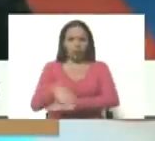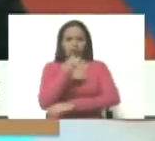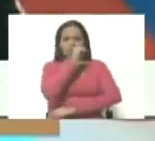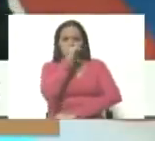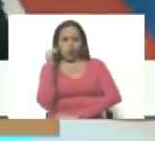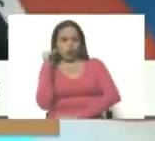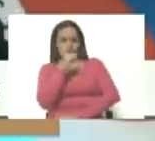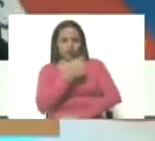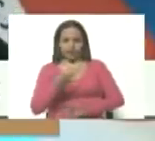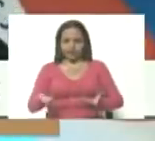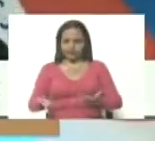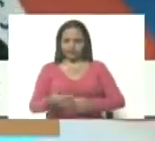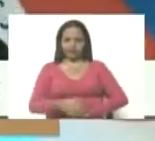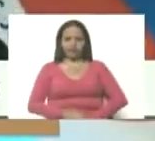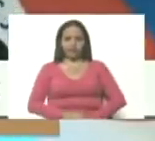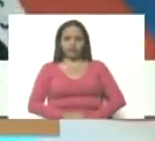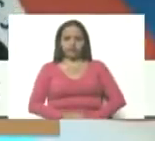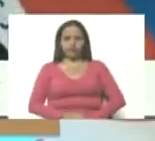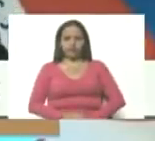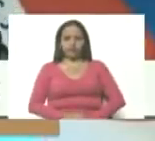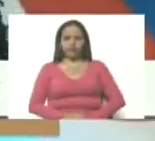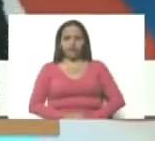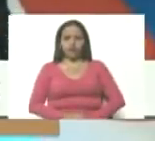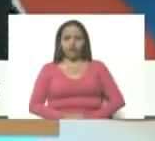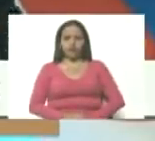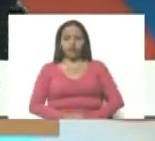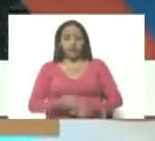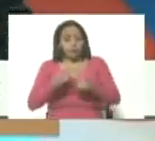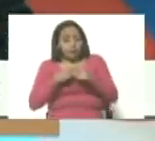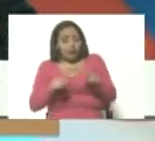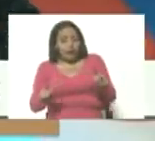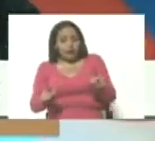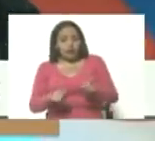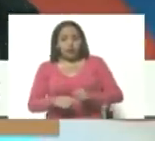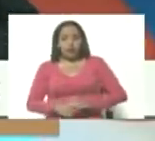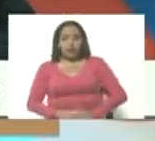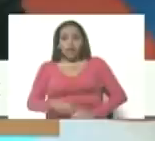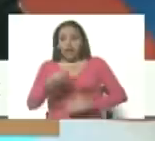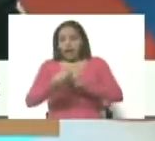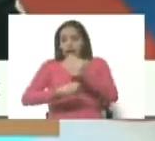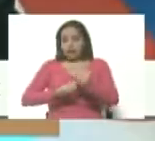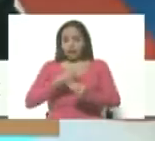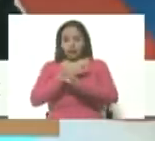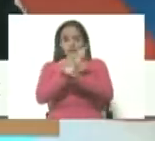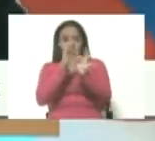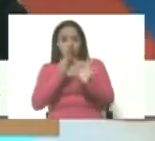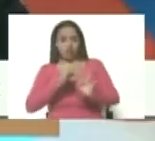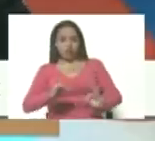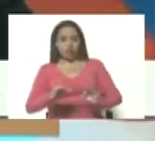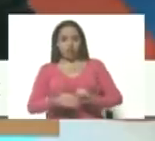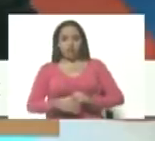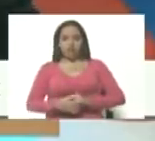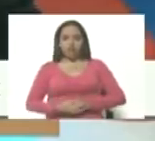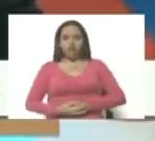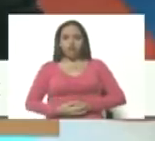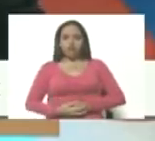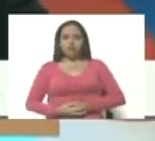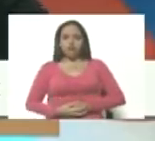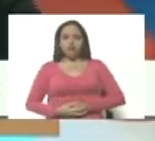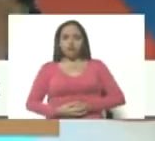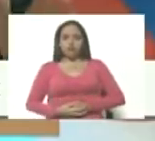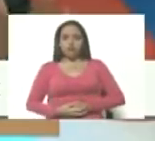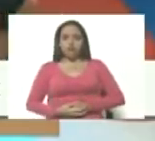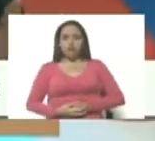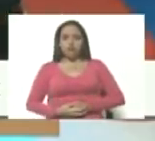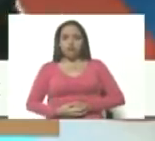en el narcotráfico, por supuesto, creando las condiciones de